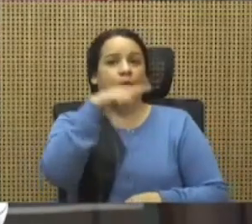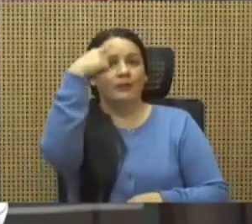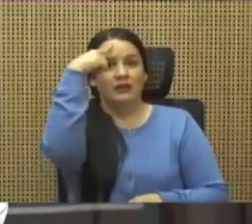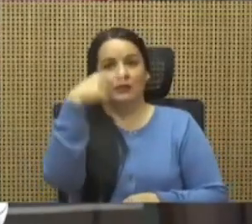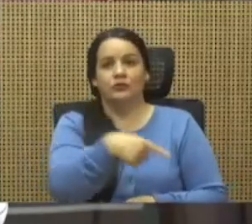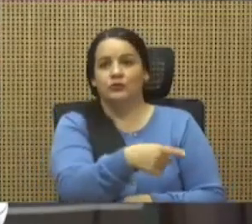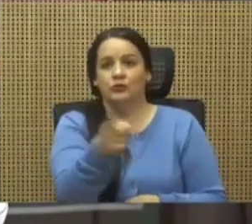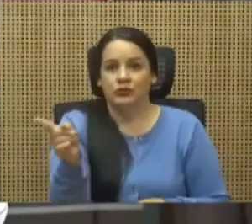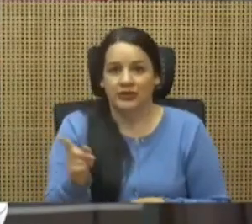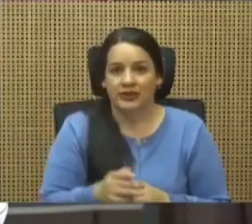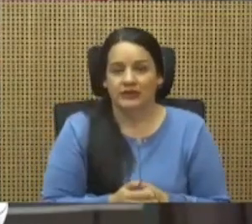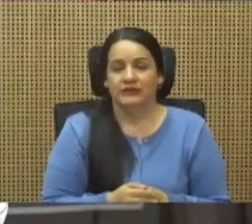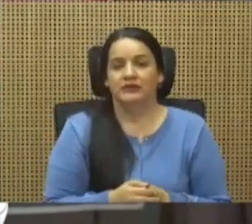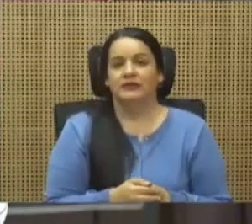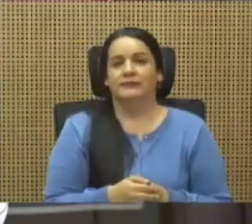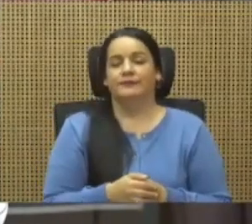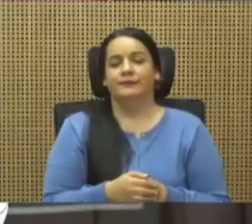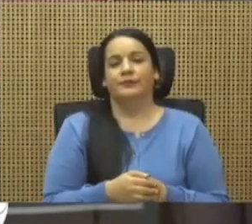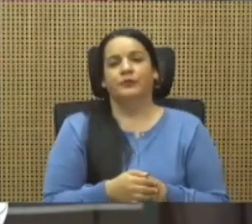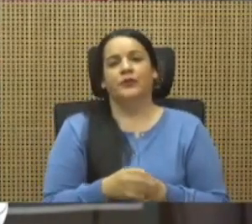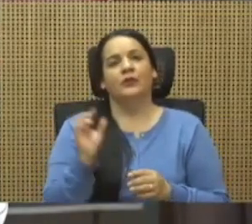en ustedes.